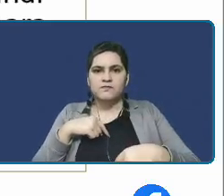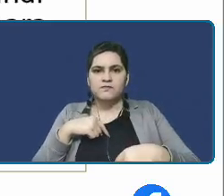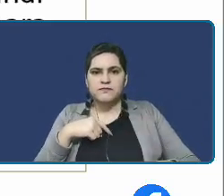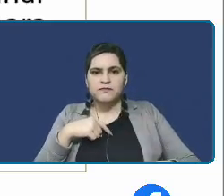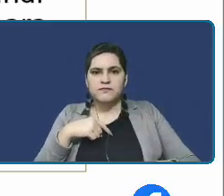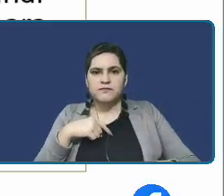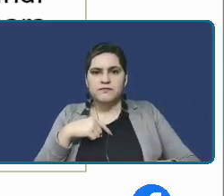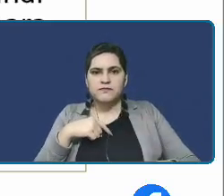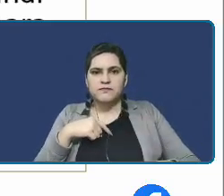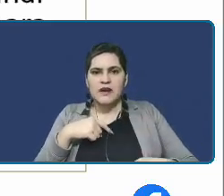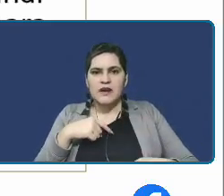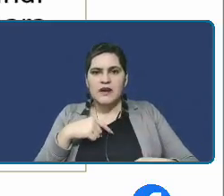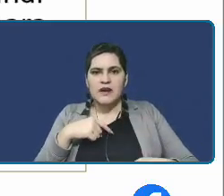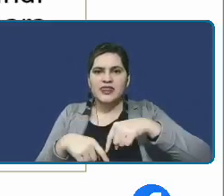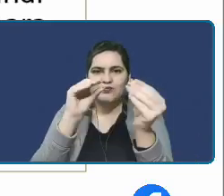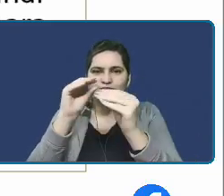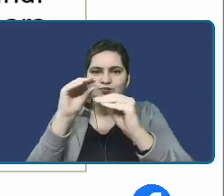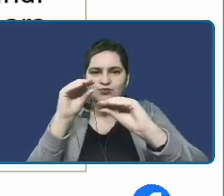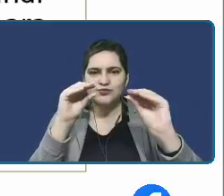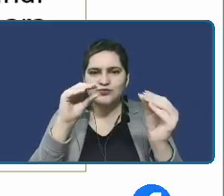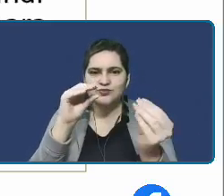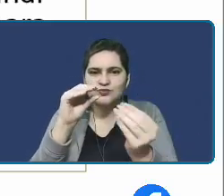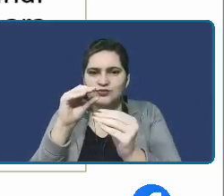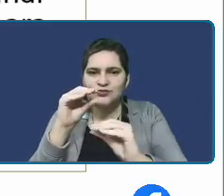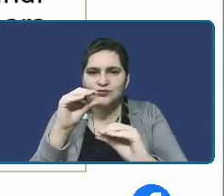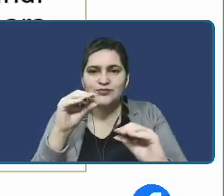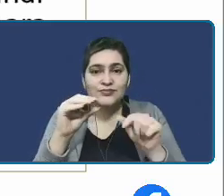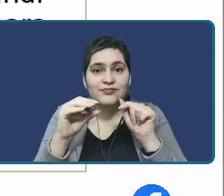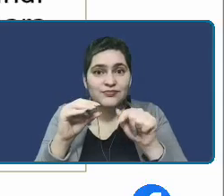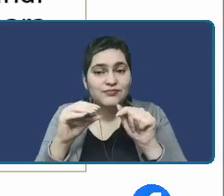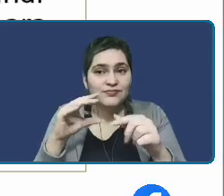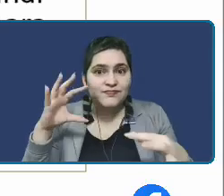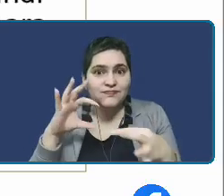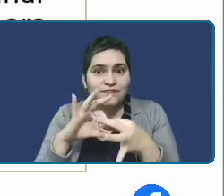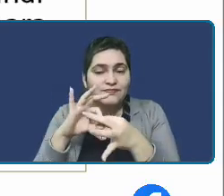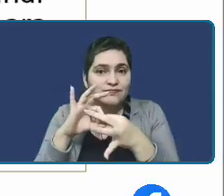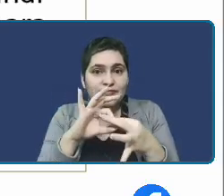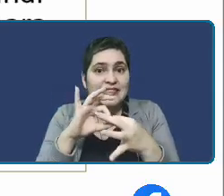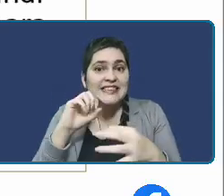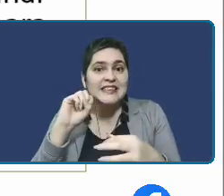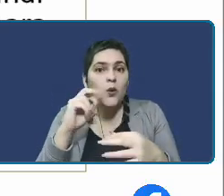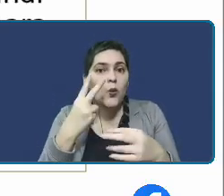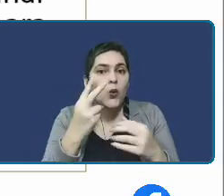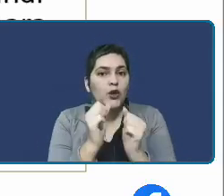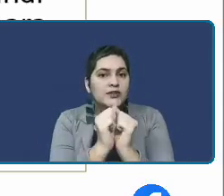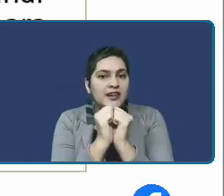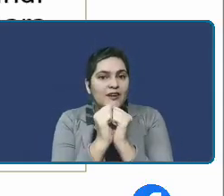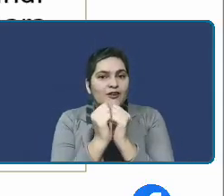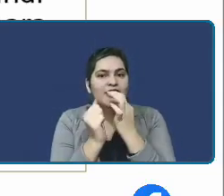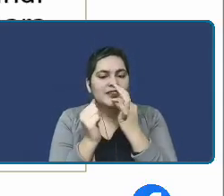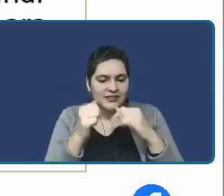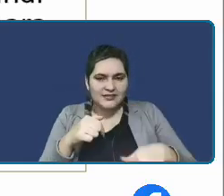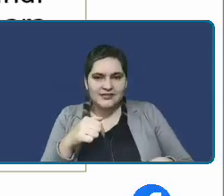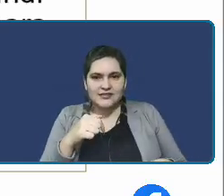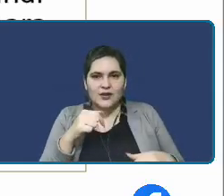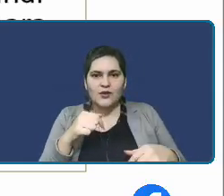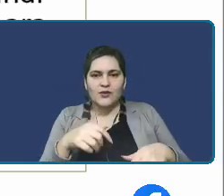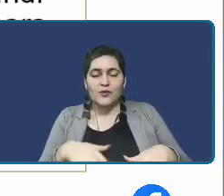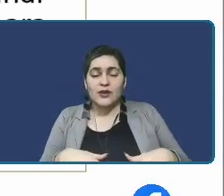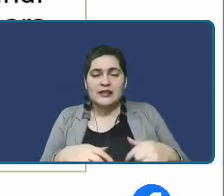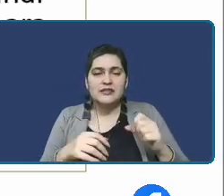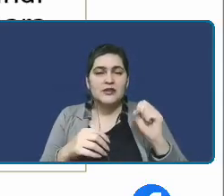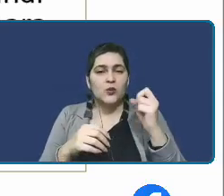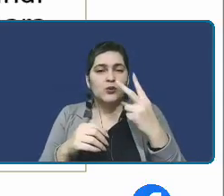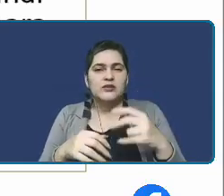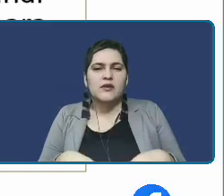Hablamos siempre que el intestino, los especialistas, que es como nuestro segundo cerebro, tiene muchos neurotransmisores, muchas hormonas que